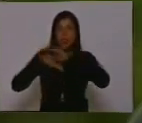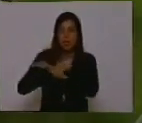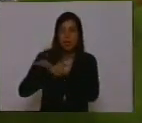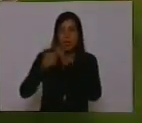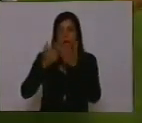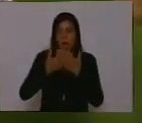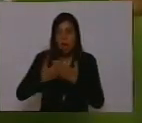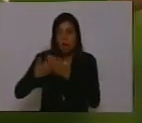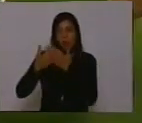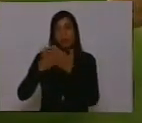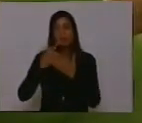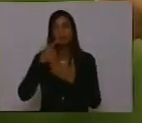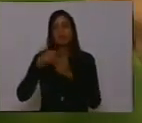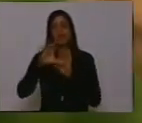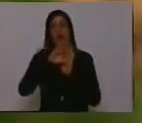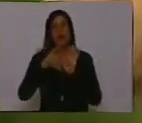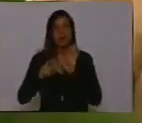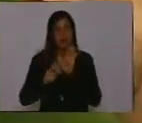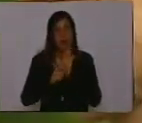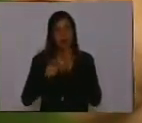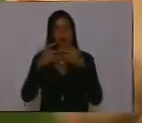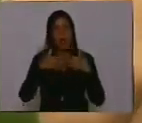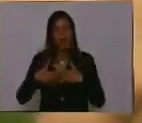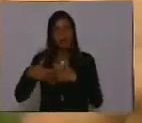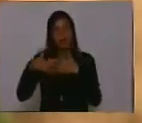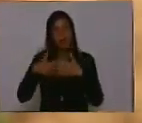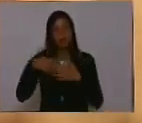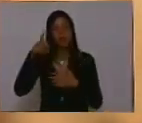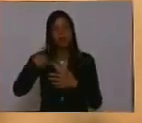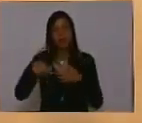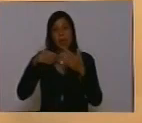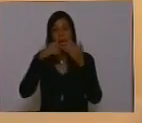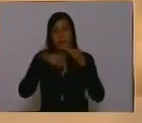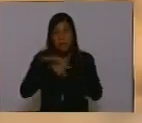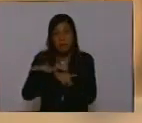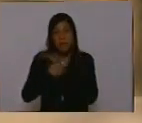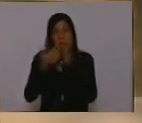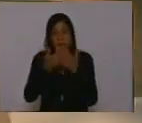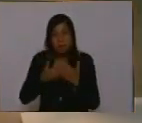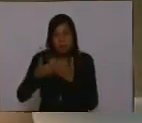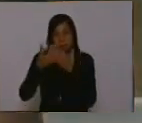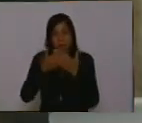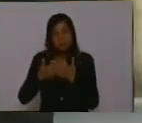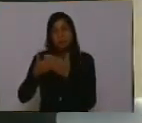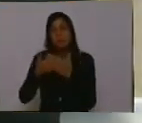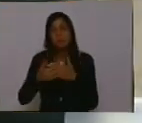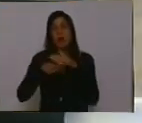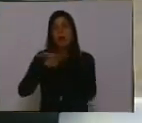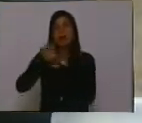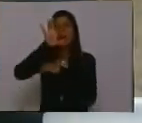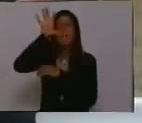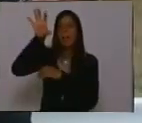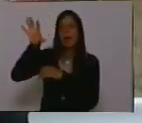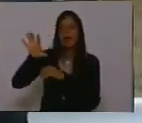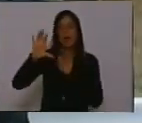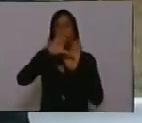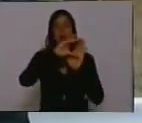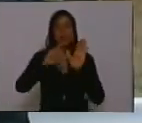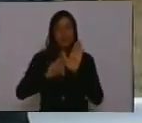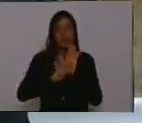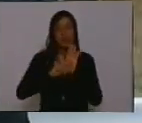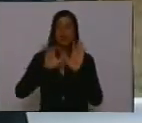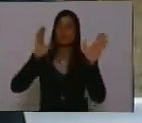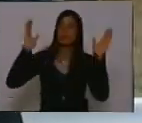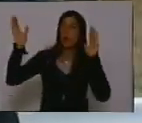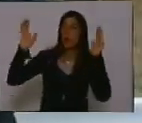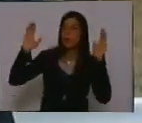y legislación de Estados Unidos y otros países, y por supuesto la